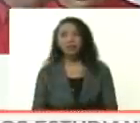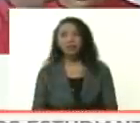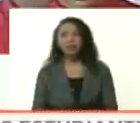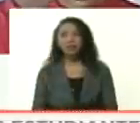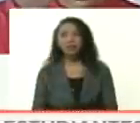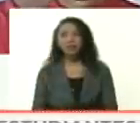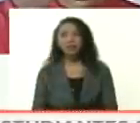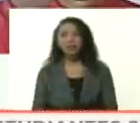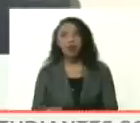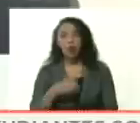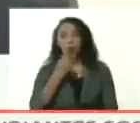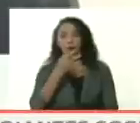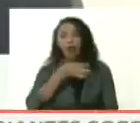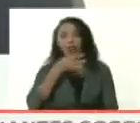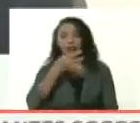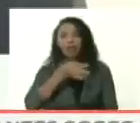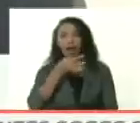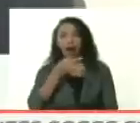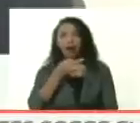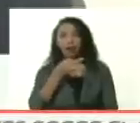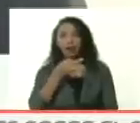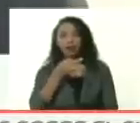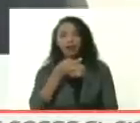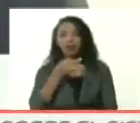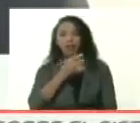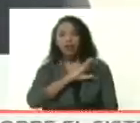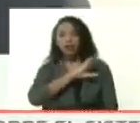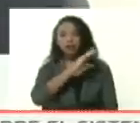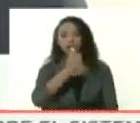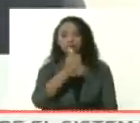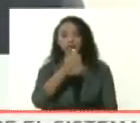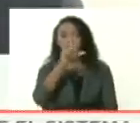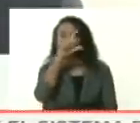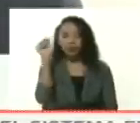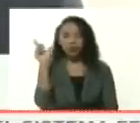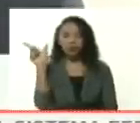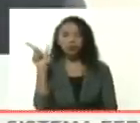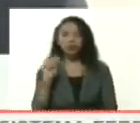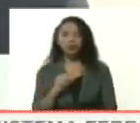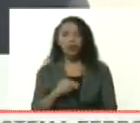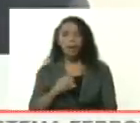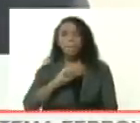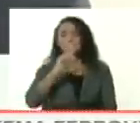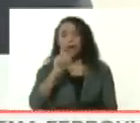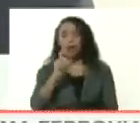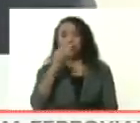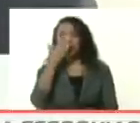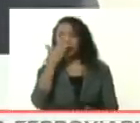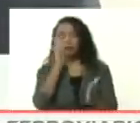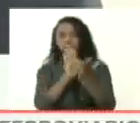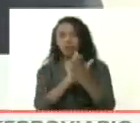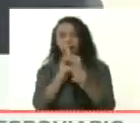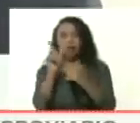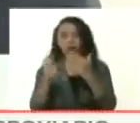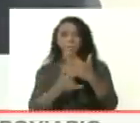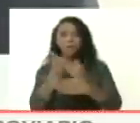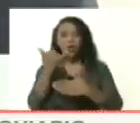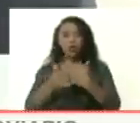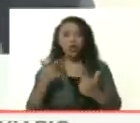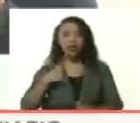Buenas tardes, autoridades presentes, dirigencia nacional y regional. Buenas tardes, Ángelo. La pregunta está dirigida para conocer esos proyectos que